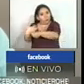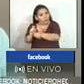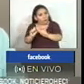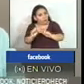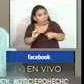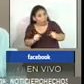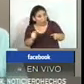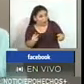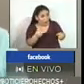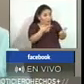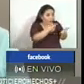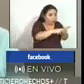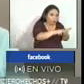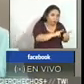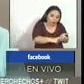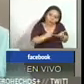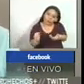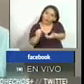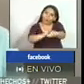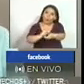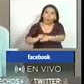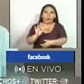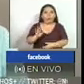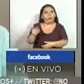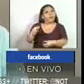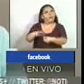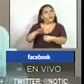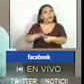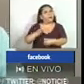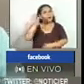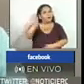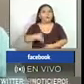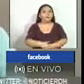participar en coaliciones en los próximos comicios.